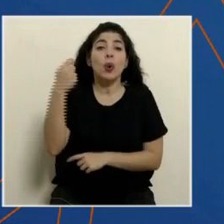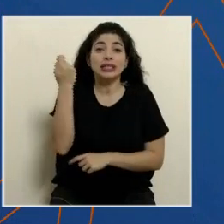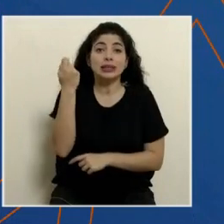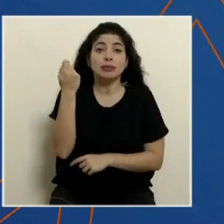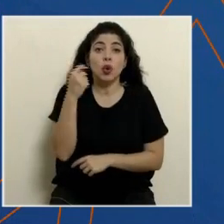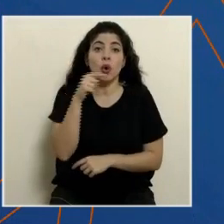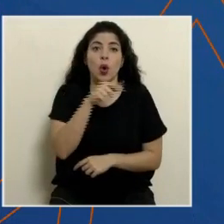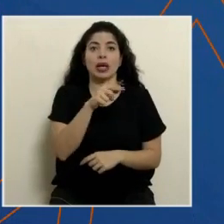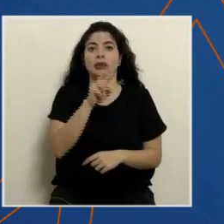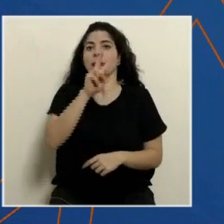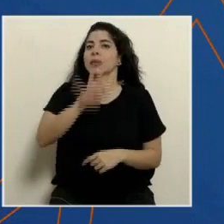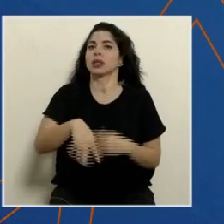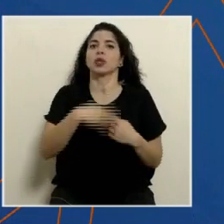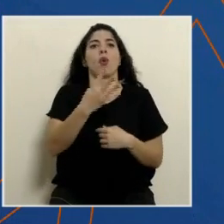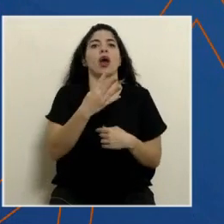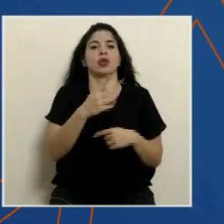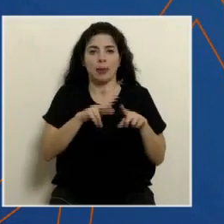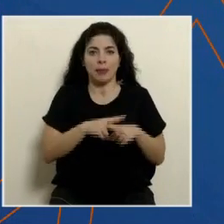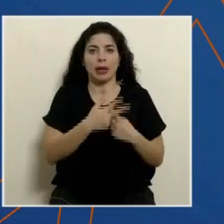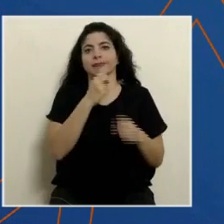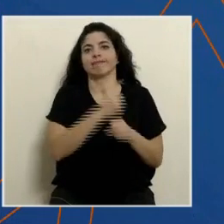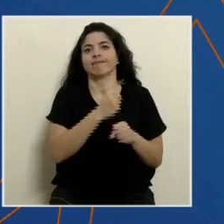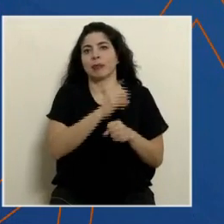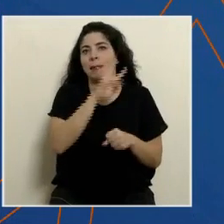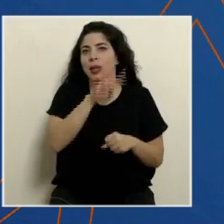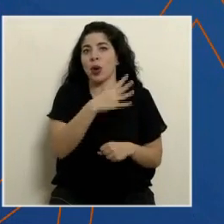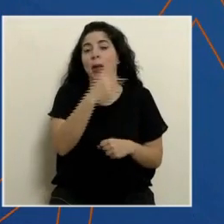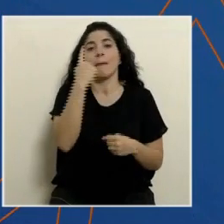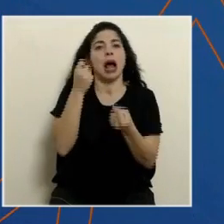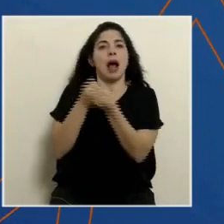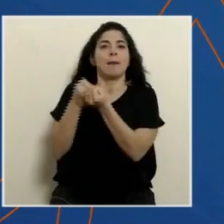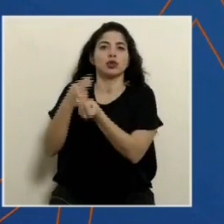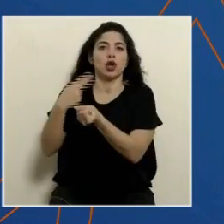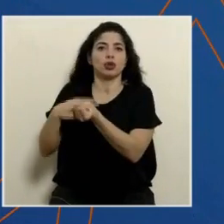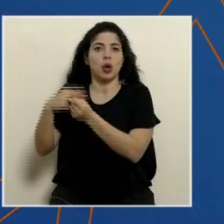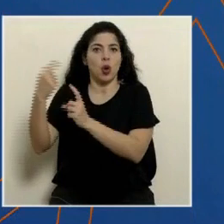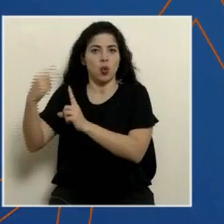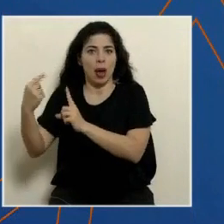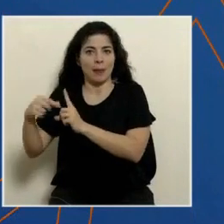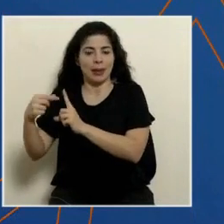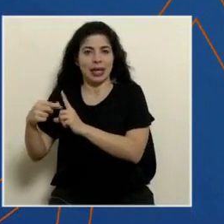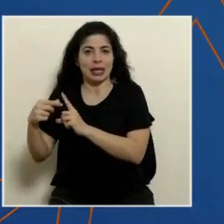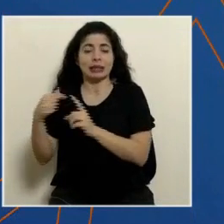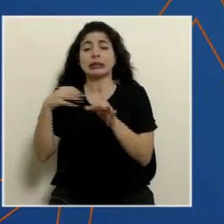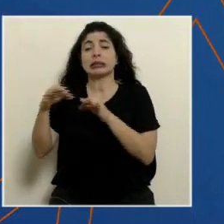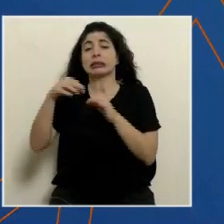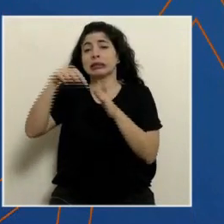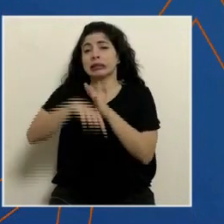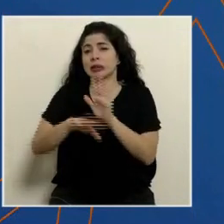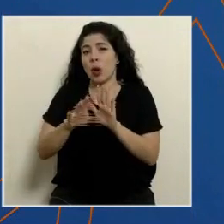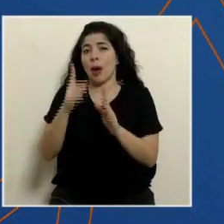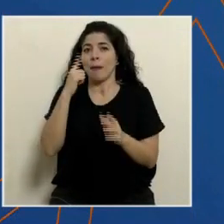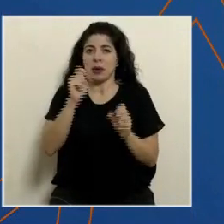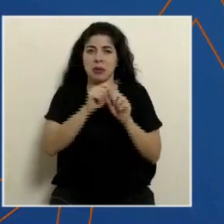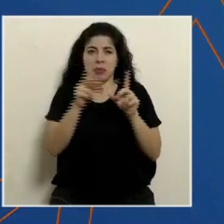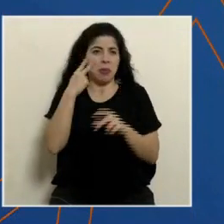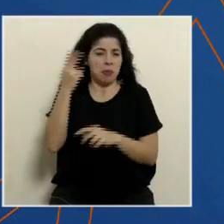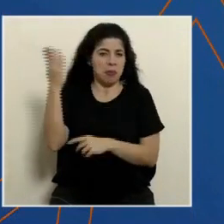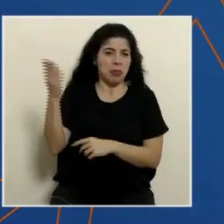estará operando 24 horas al día para apoyar el hospital de Guapiles. No voy a entrar en todos los detalles porque esto está en la